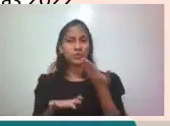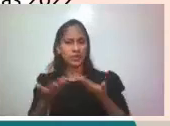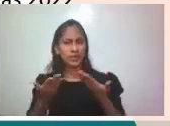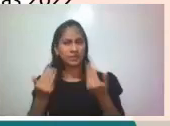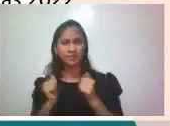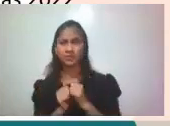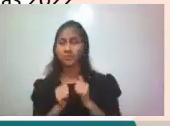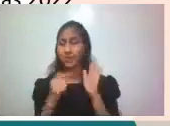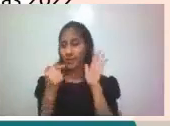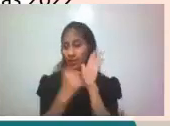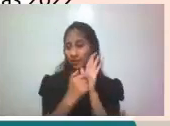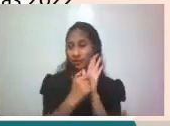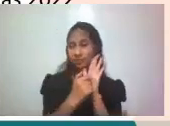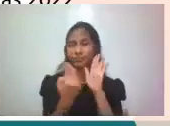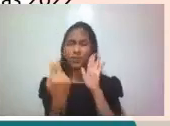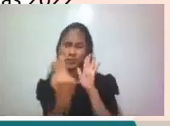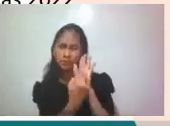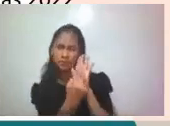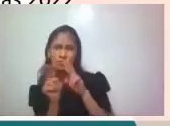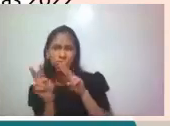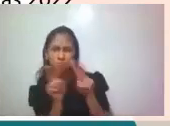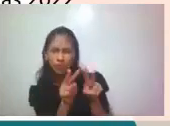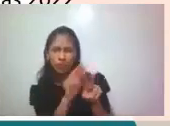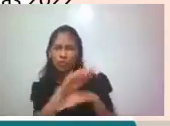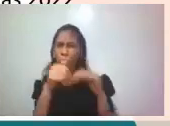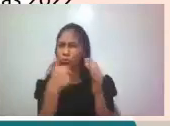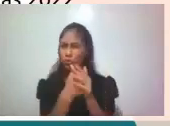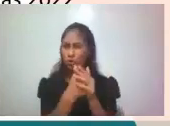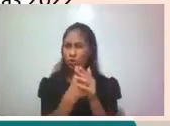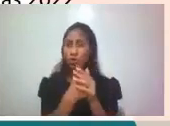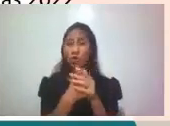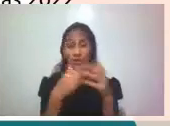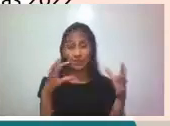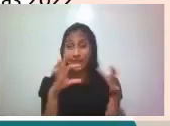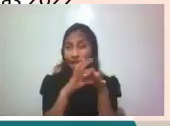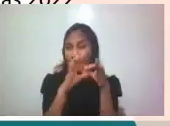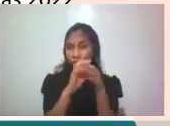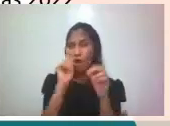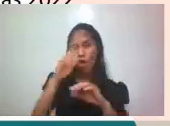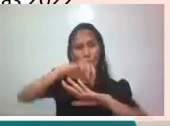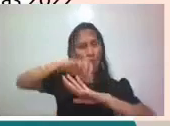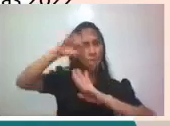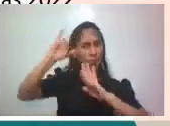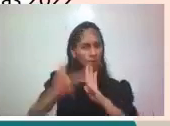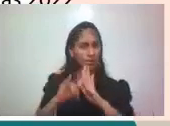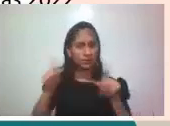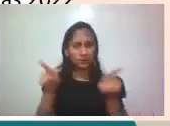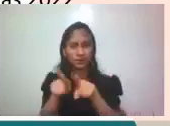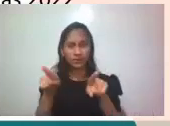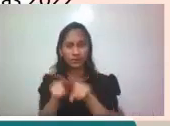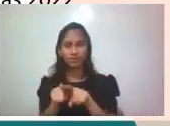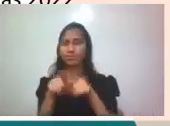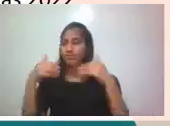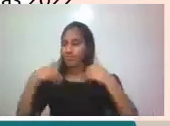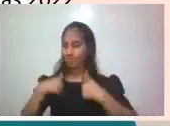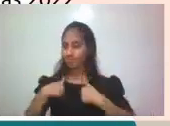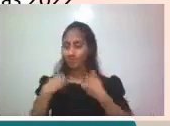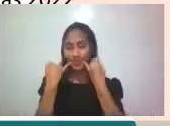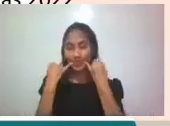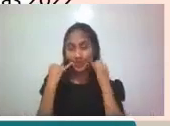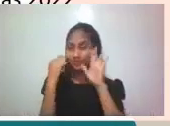de conflictividad socioambiental asociada a un proyecto, y también contamos con esta